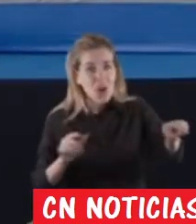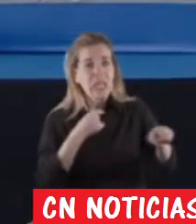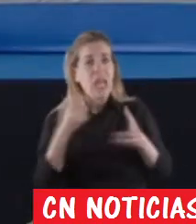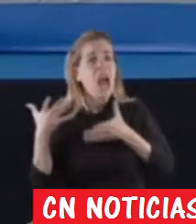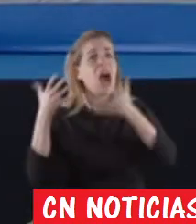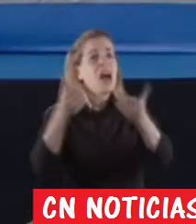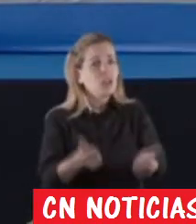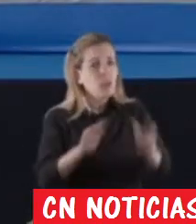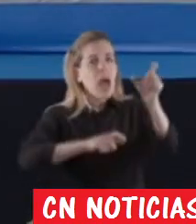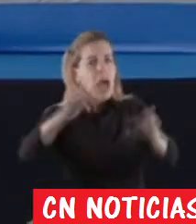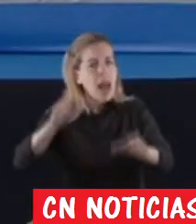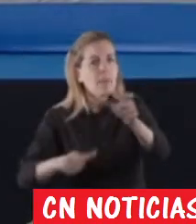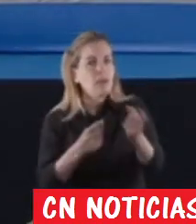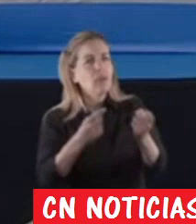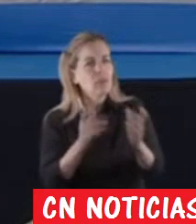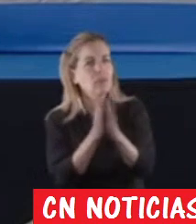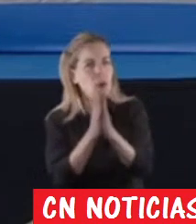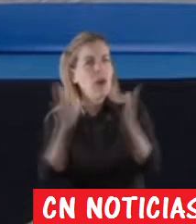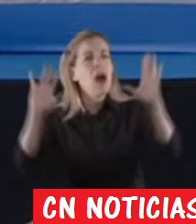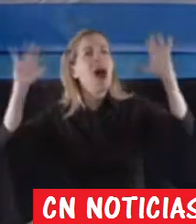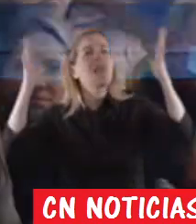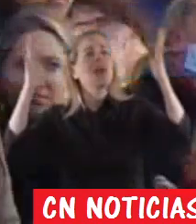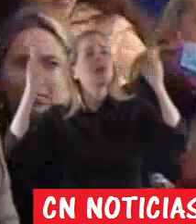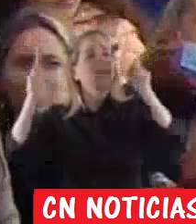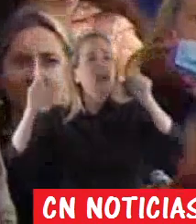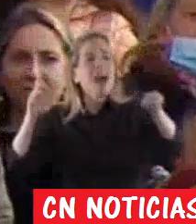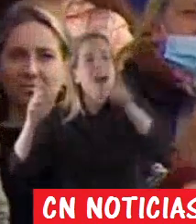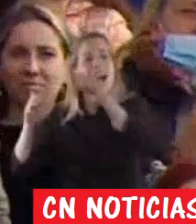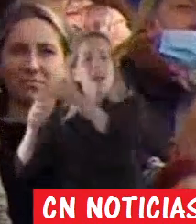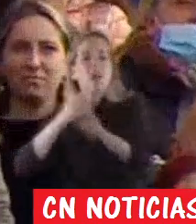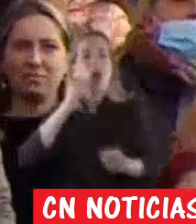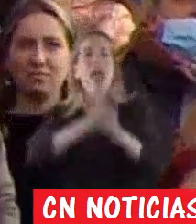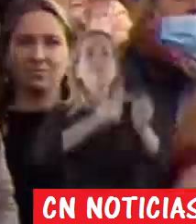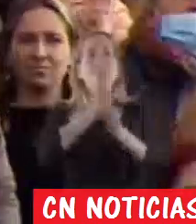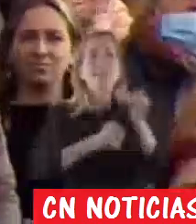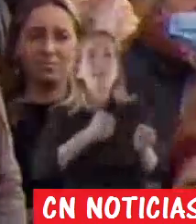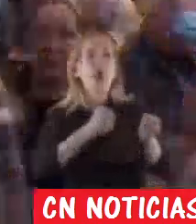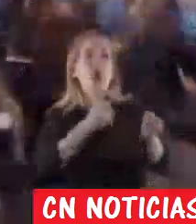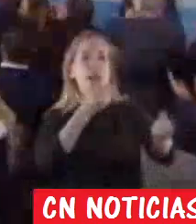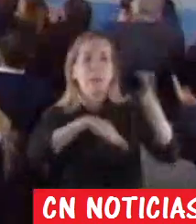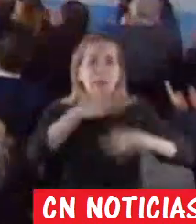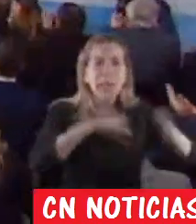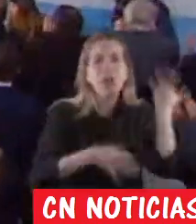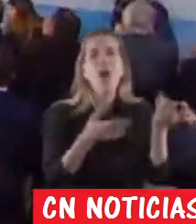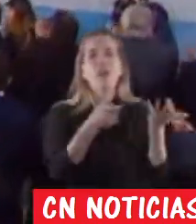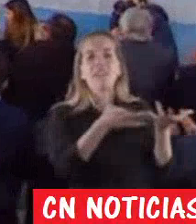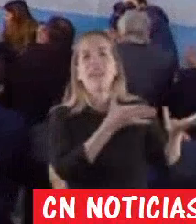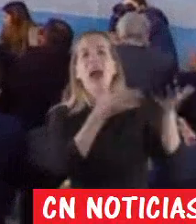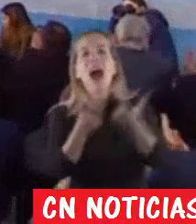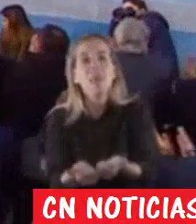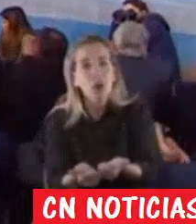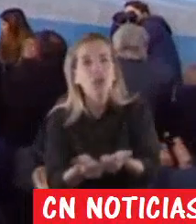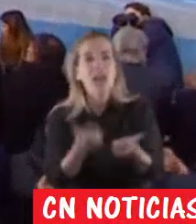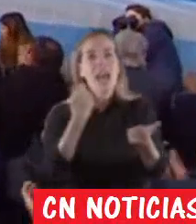vulnerable. Un fuerte aplauso para cada uno de los productores, comerciantes que le tienden la mano a la Argentina.